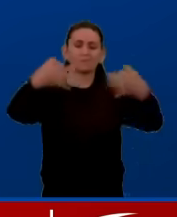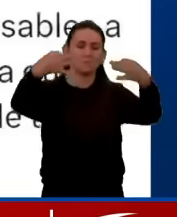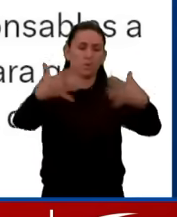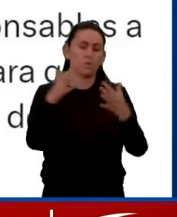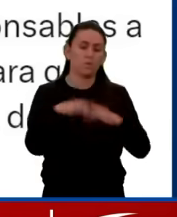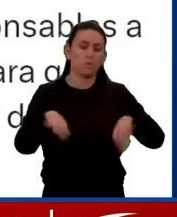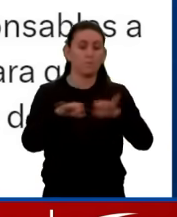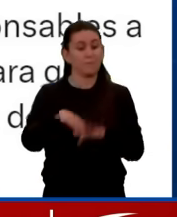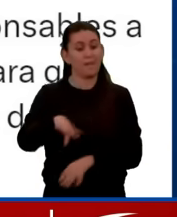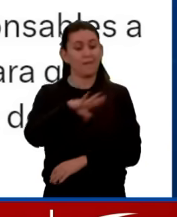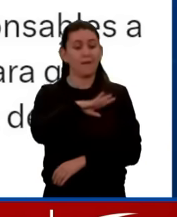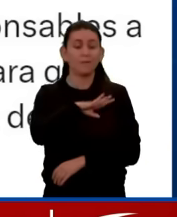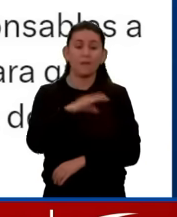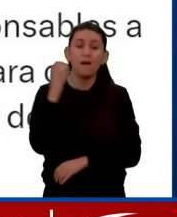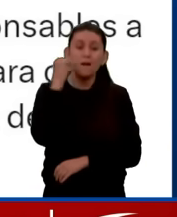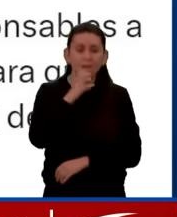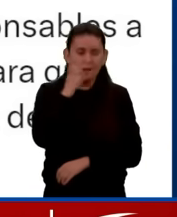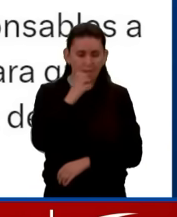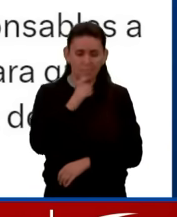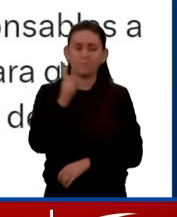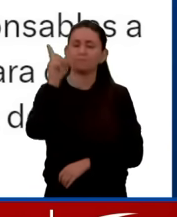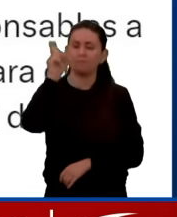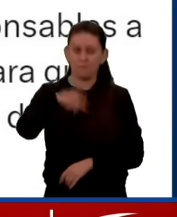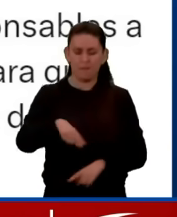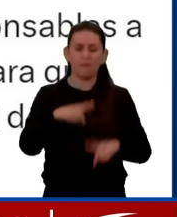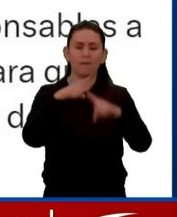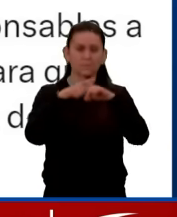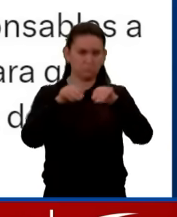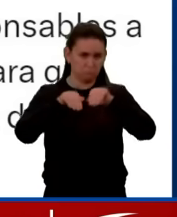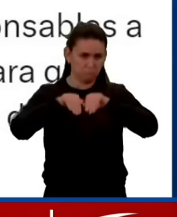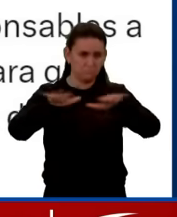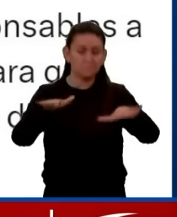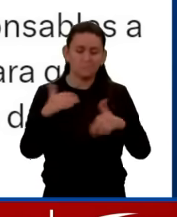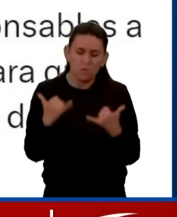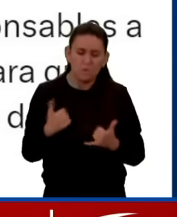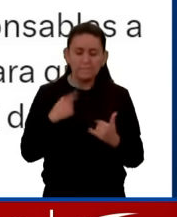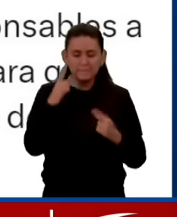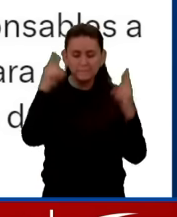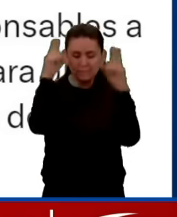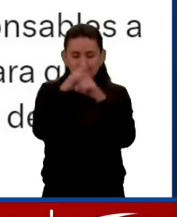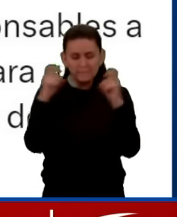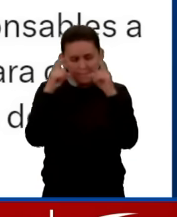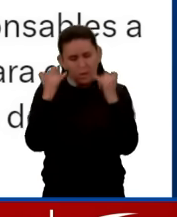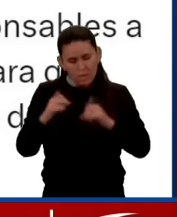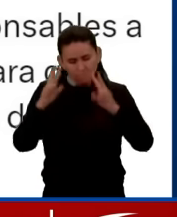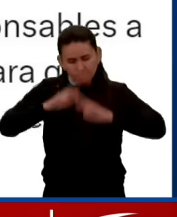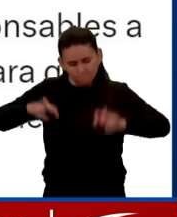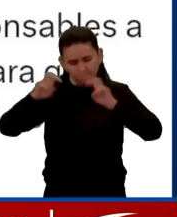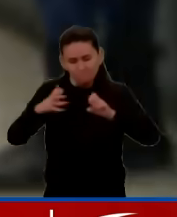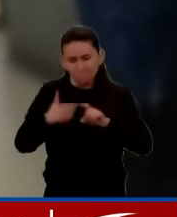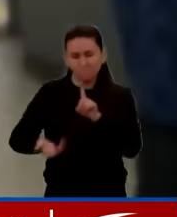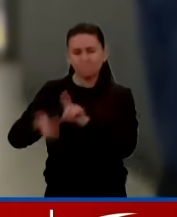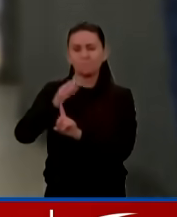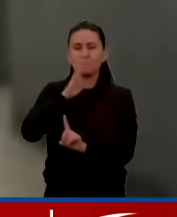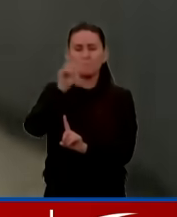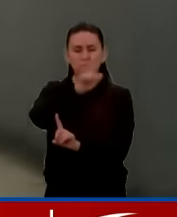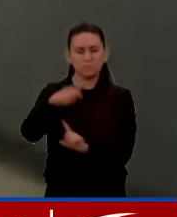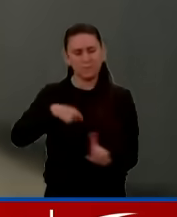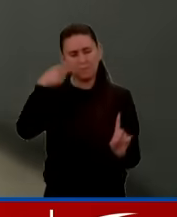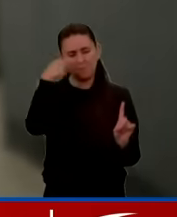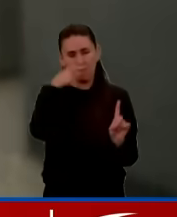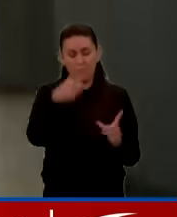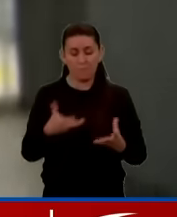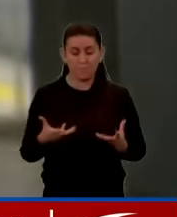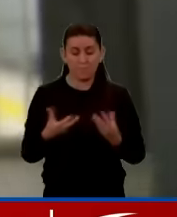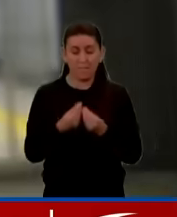alcalde mayor de Bogotá, Carlos Fernando Galán, también sostuvo que están trabajando para dar con los responsables. El sindicato del IMPEC señala que